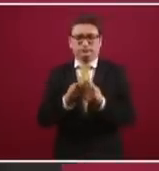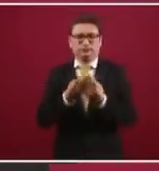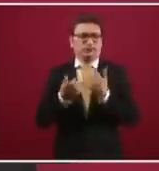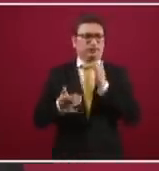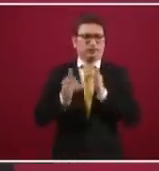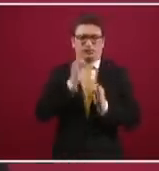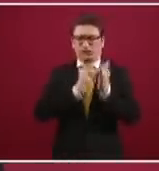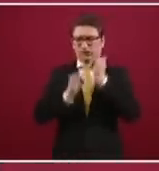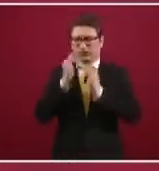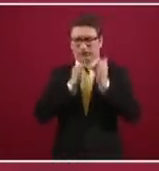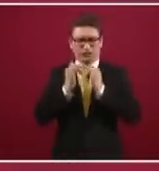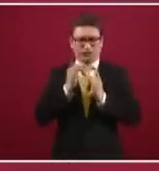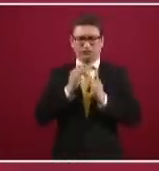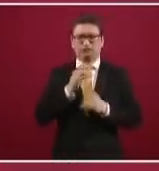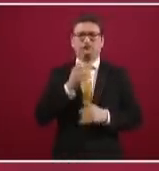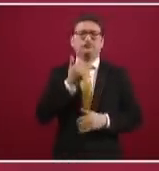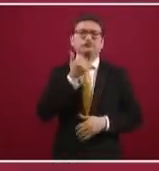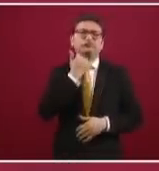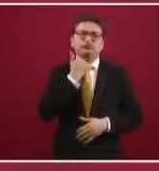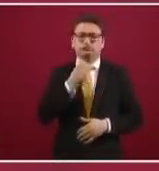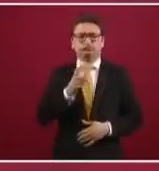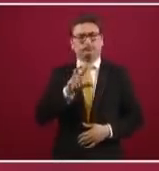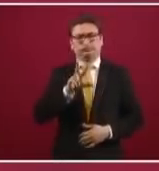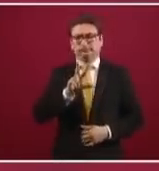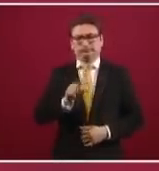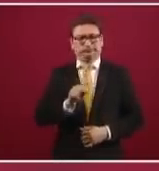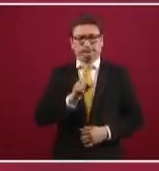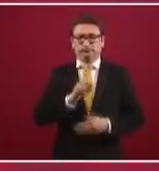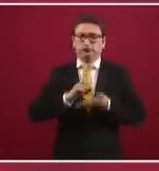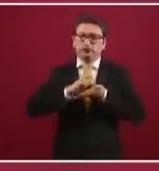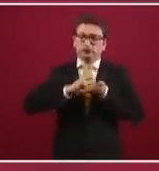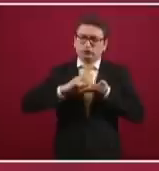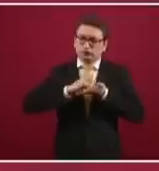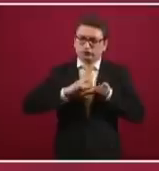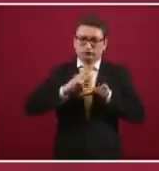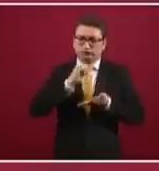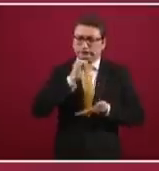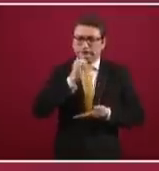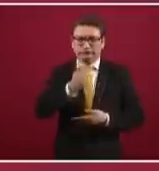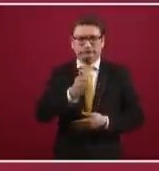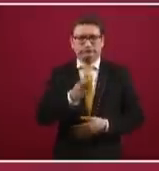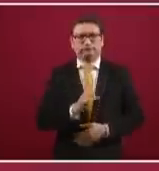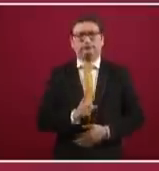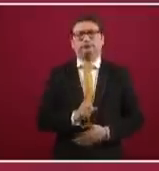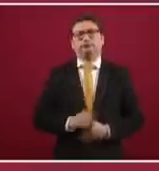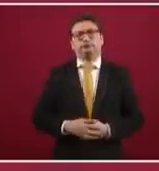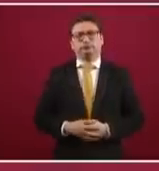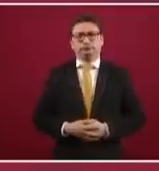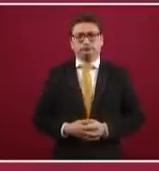alcohol, nada de droga, nada de